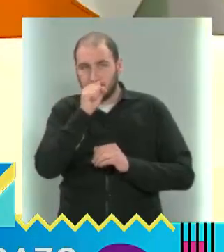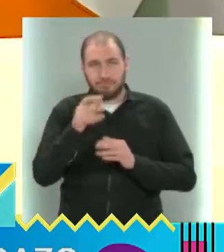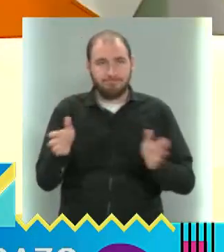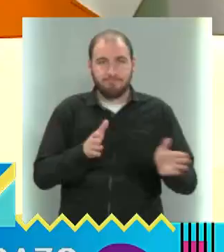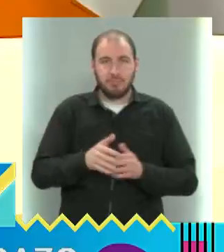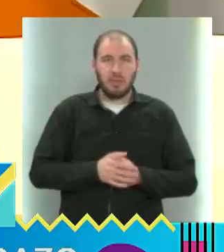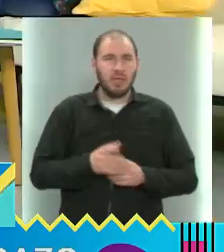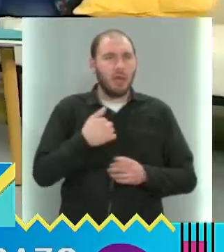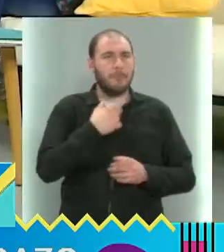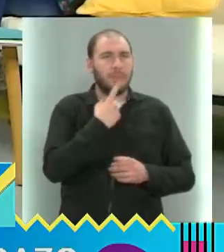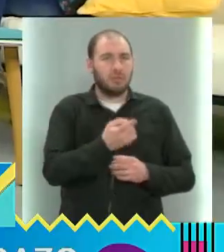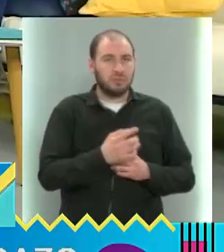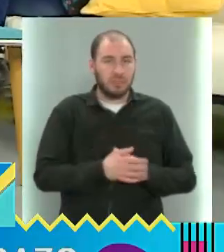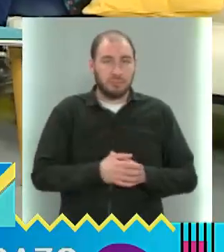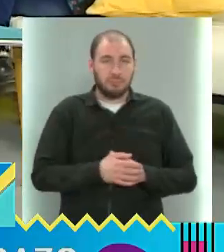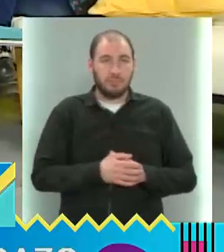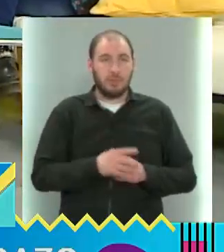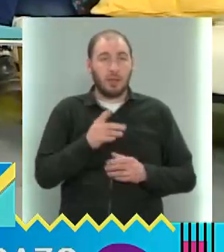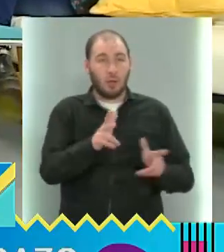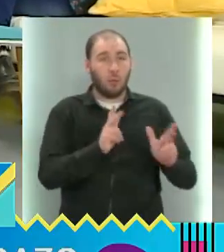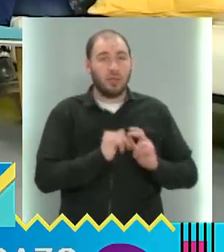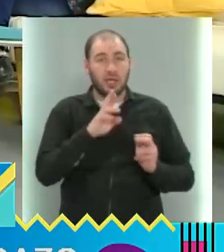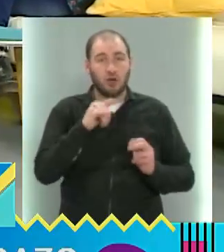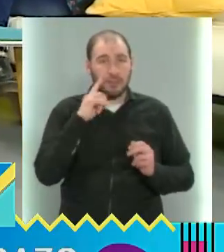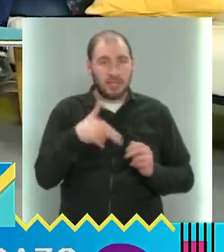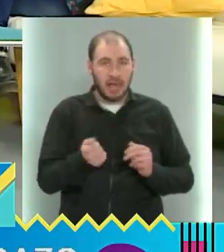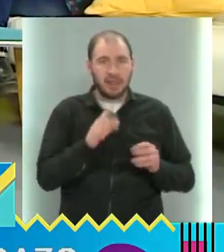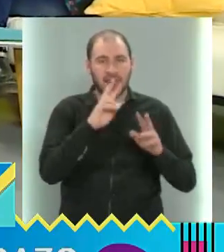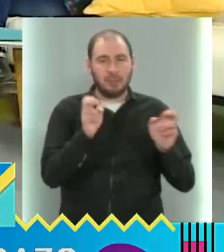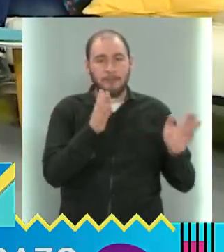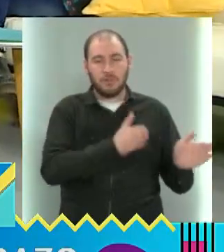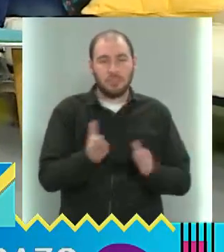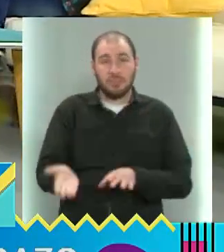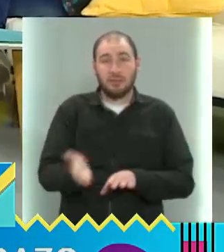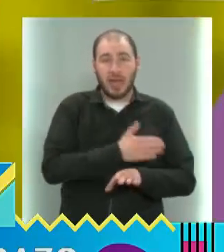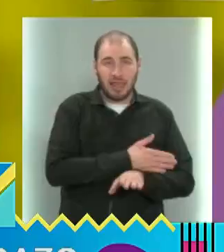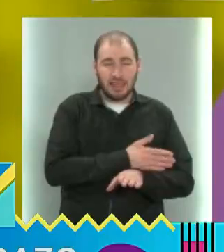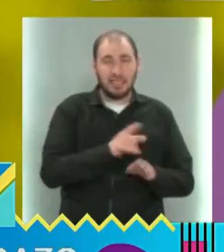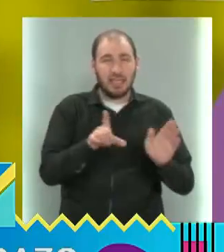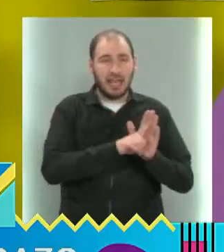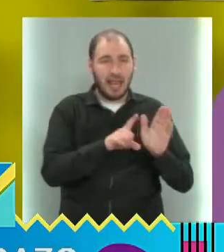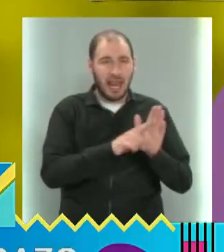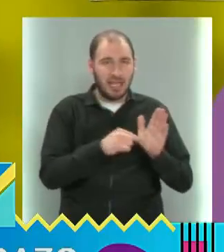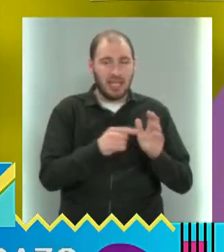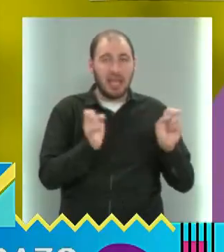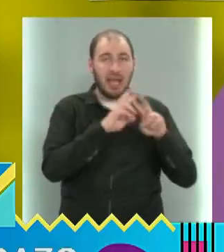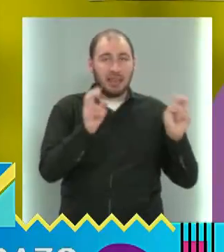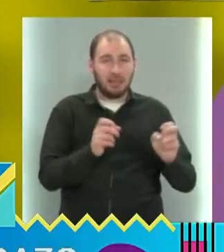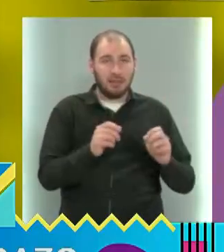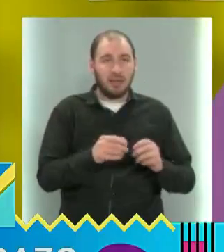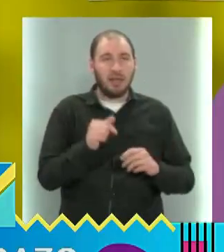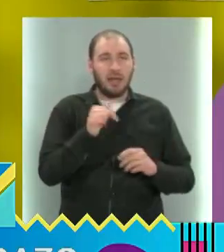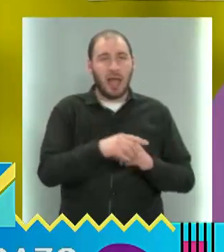Bien. Yamile, preguntarte por lo que dijo Romina con respecto a este procedimiento previo que contempla la ley con respecto a la